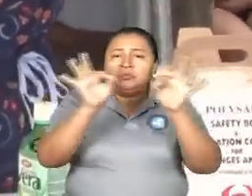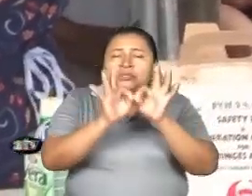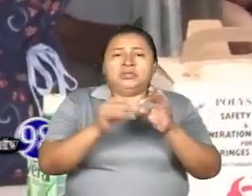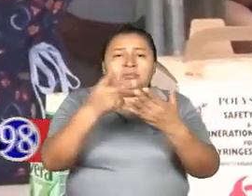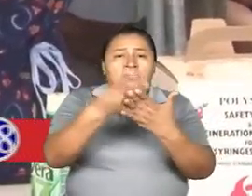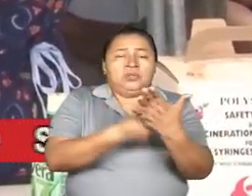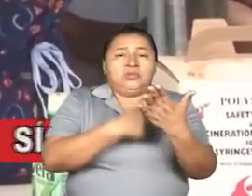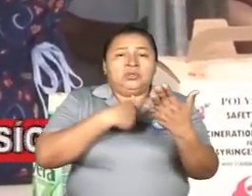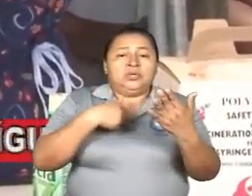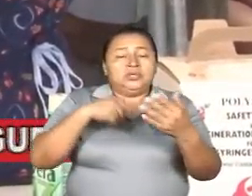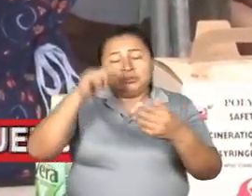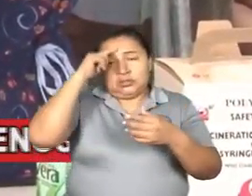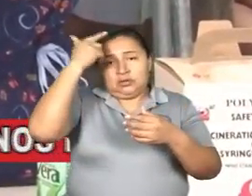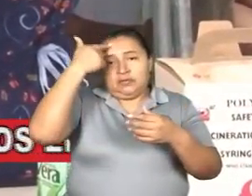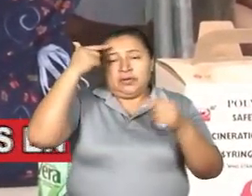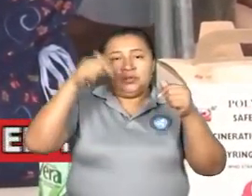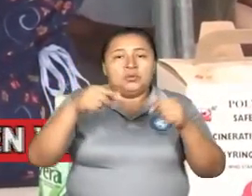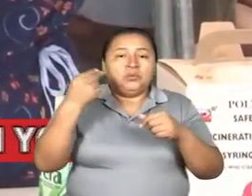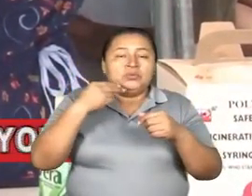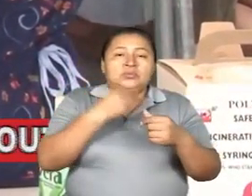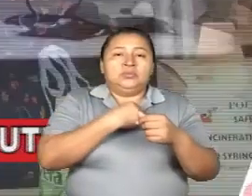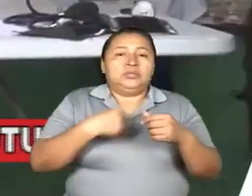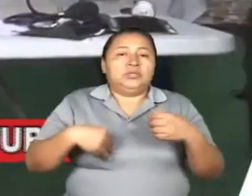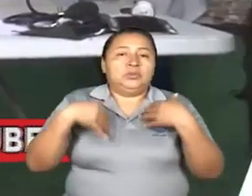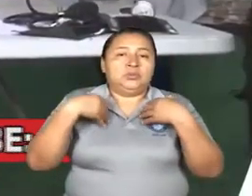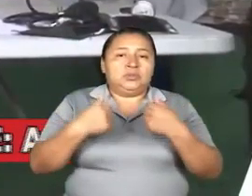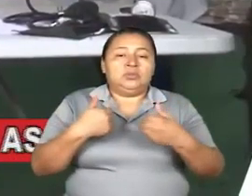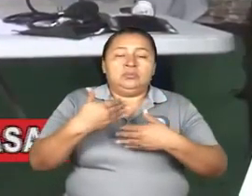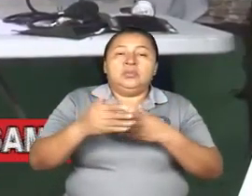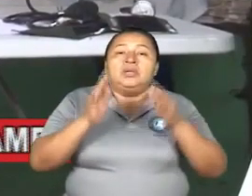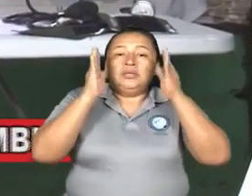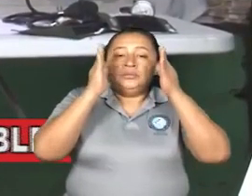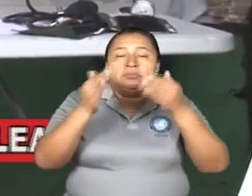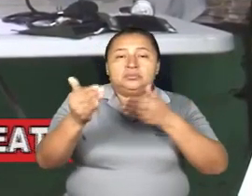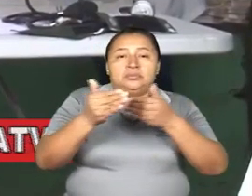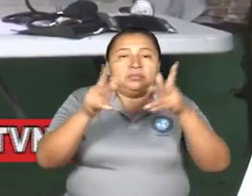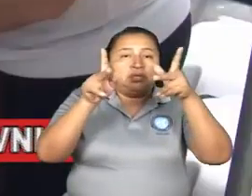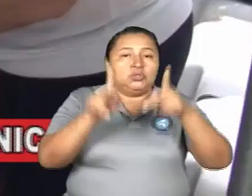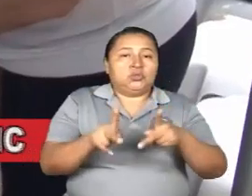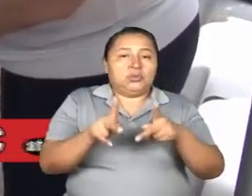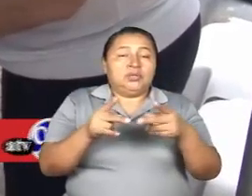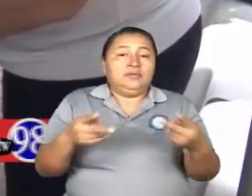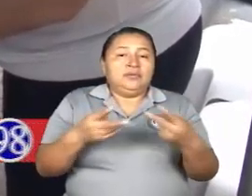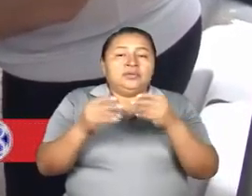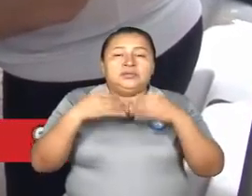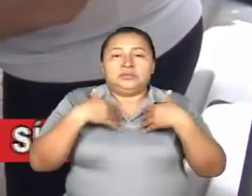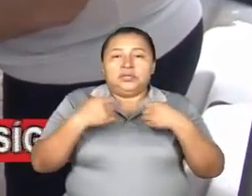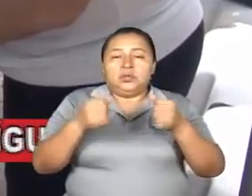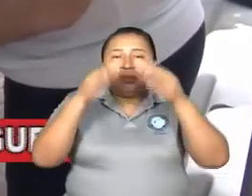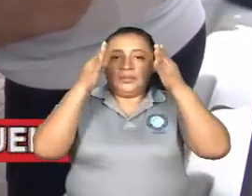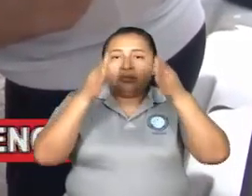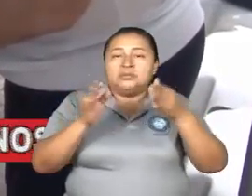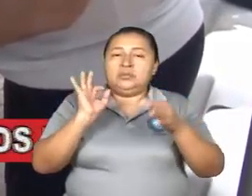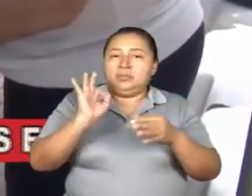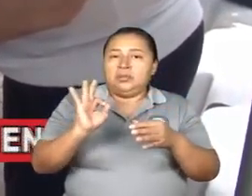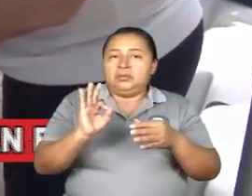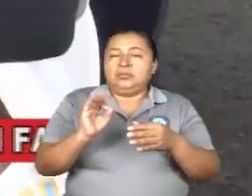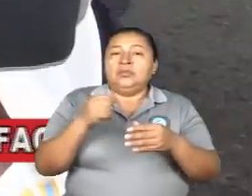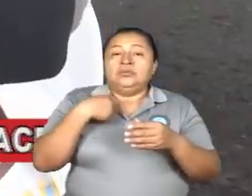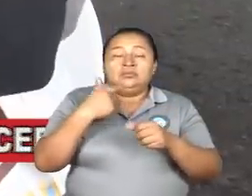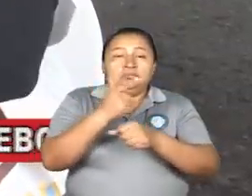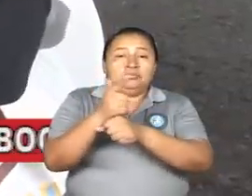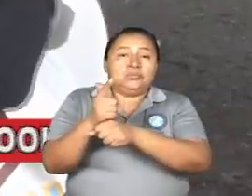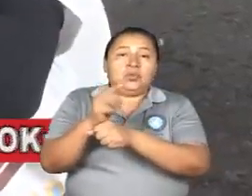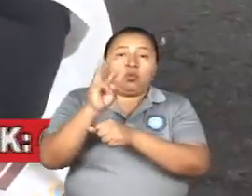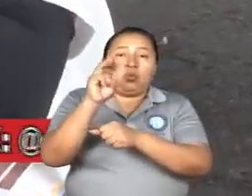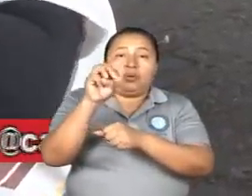que desarrolla el gobierno a través del Ministerio de Salud para acercar a la población salud dedicada y de calidad. Con imágenes